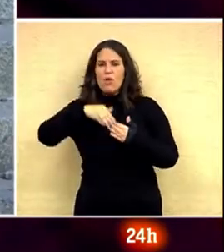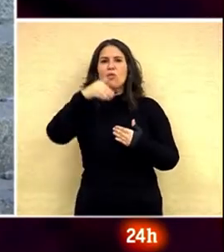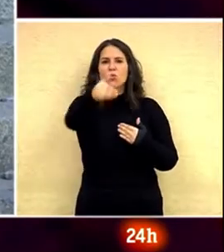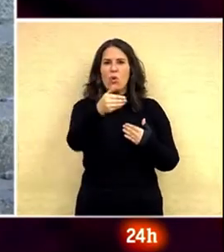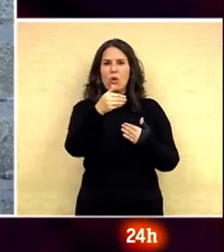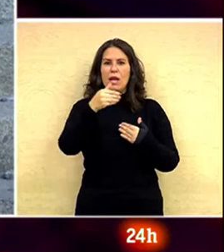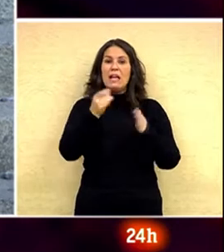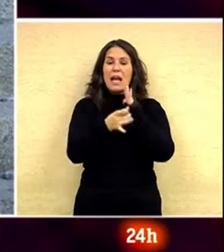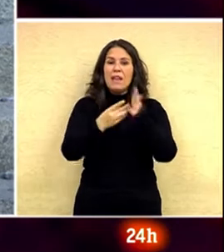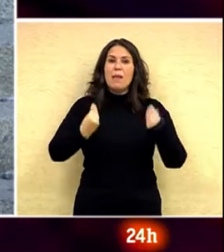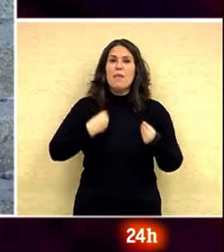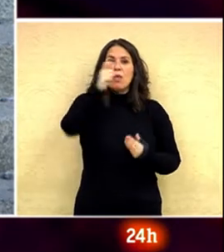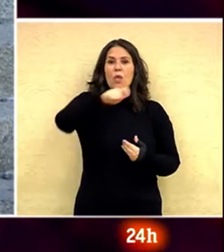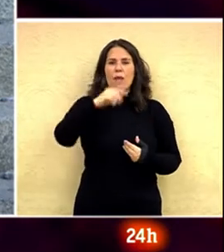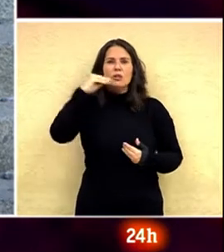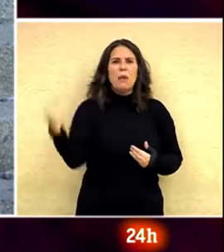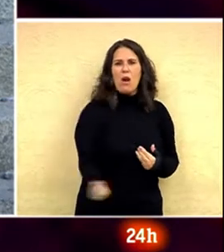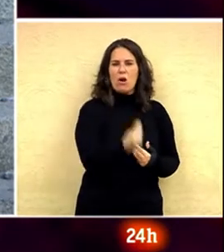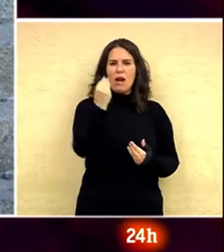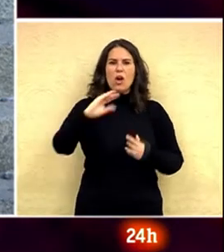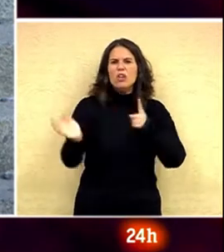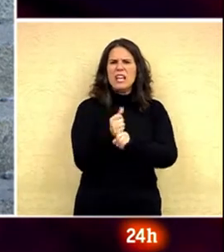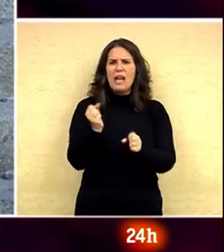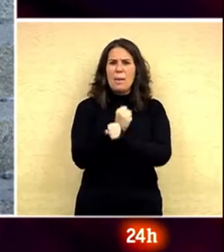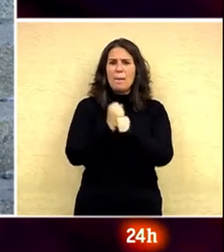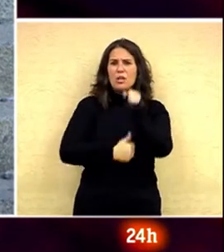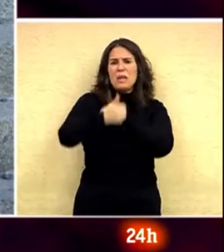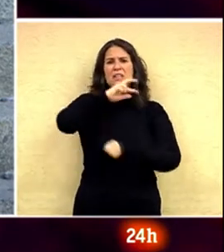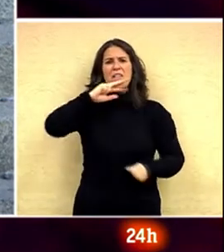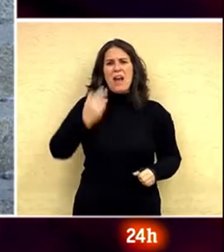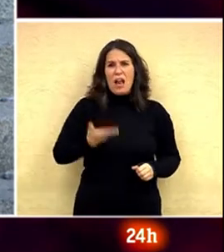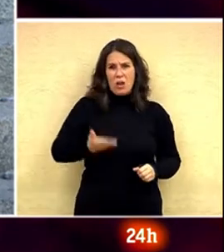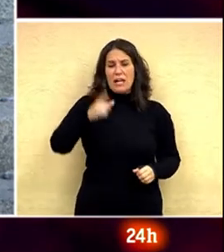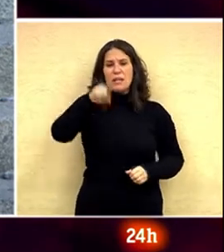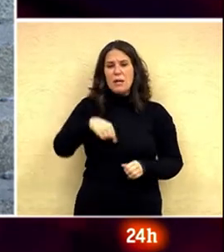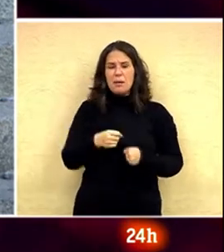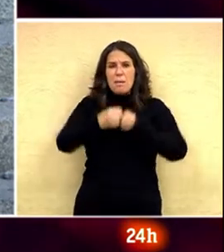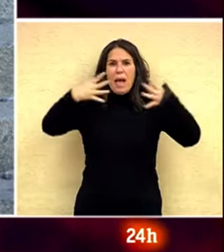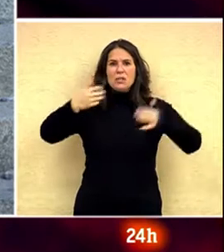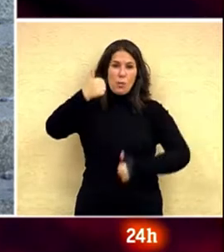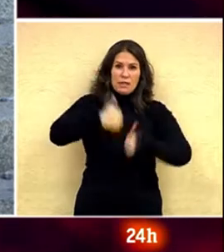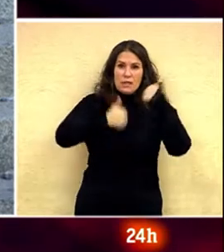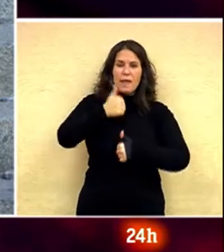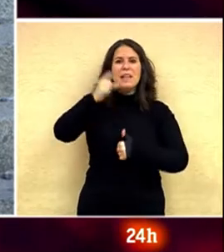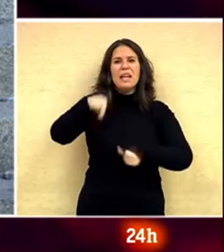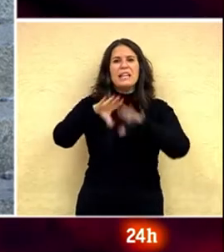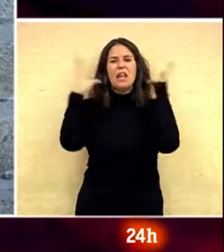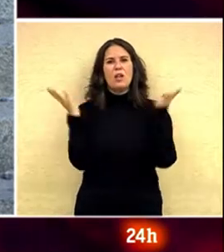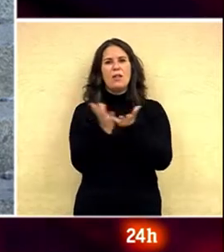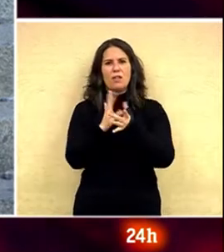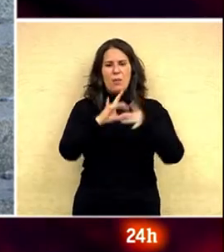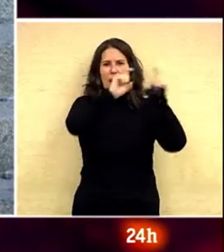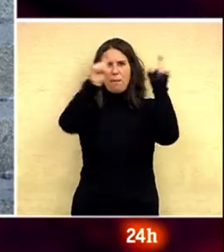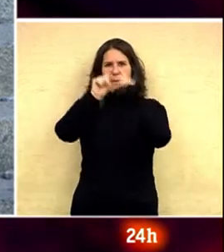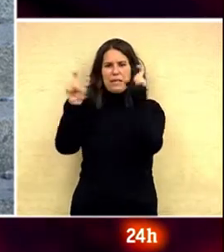en mejorar la calidad de vida de los ciudadanos, conseguir empleos de mayor valor añadido o aumentar la competitividad y la internacionalización de